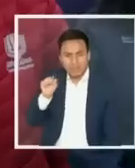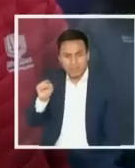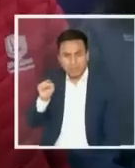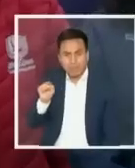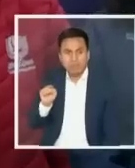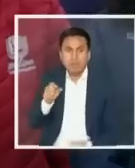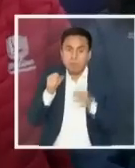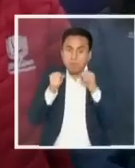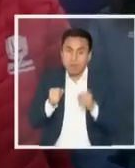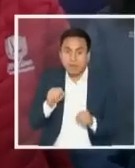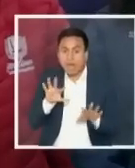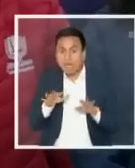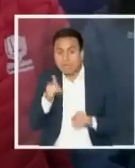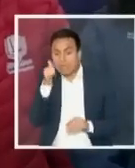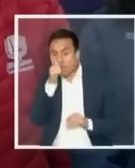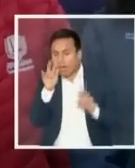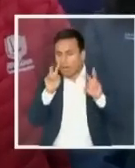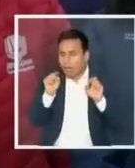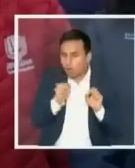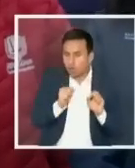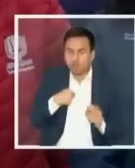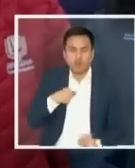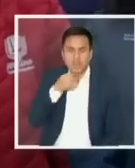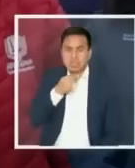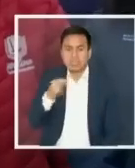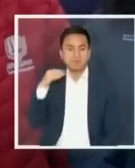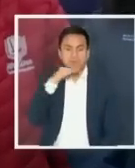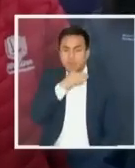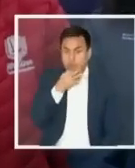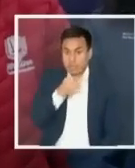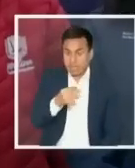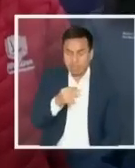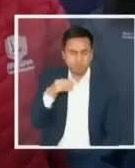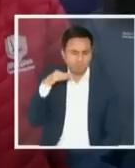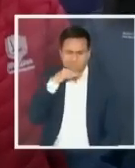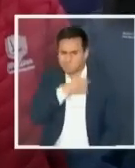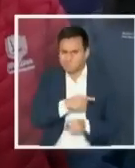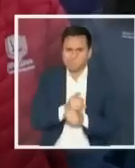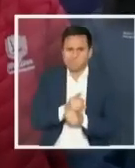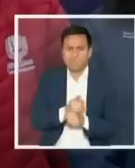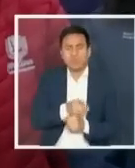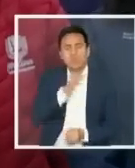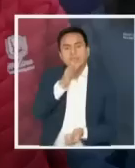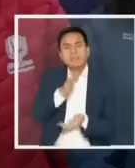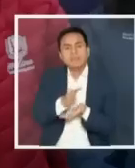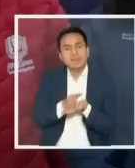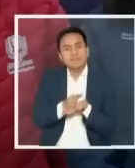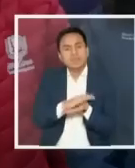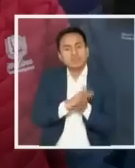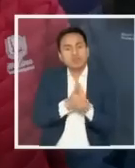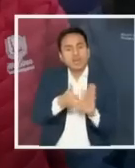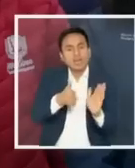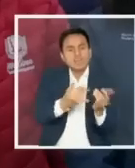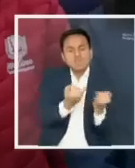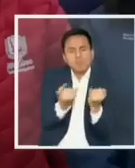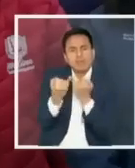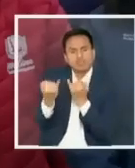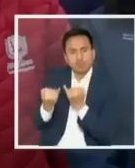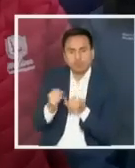primera vez, y la tuve que escuchar varias veces, al menos ese extracto, de verdad sale la